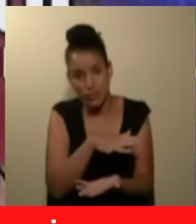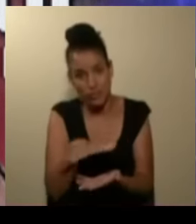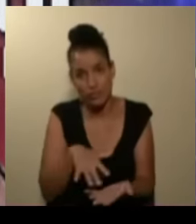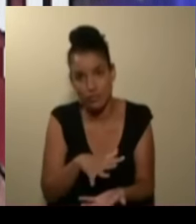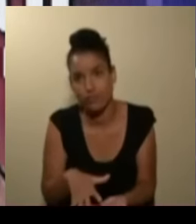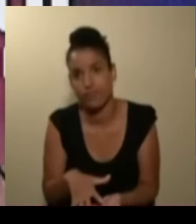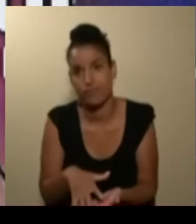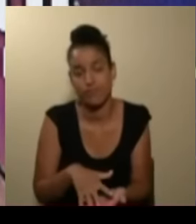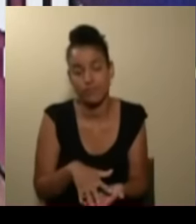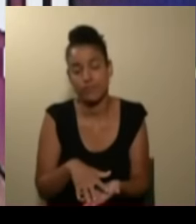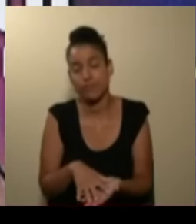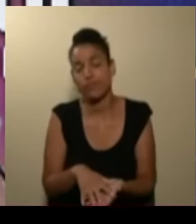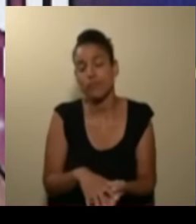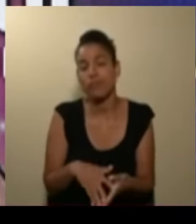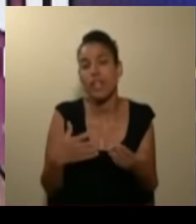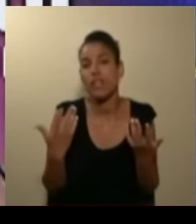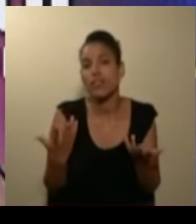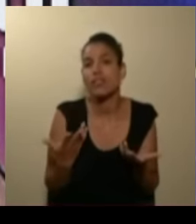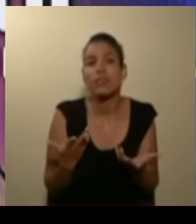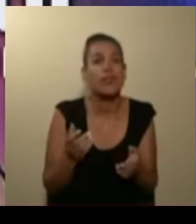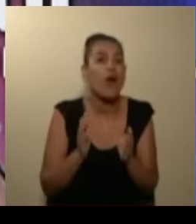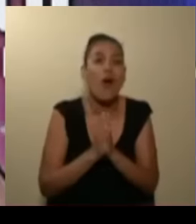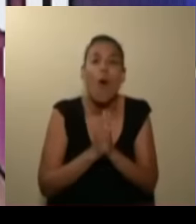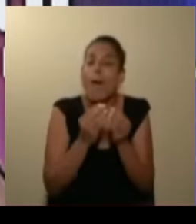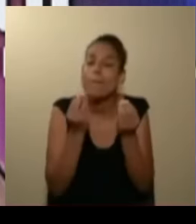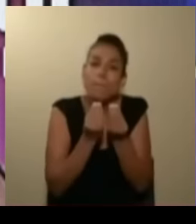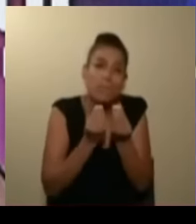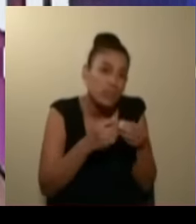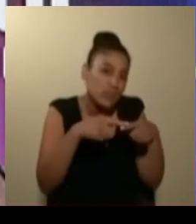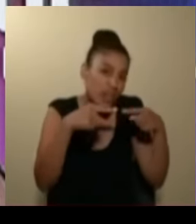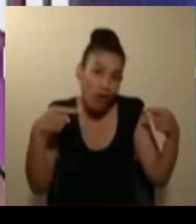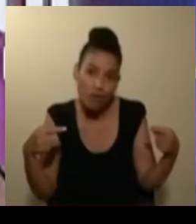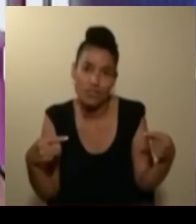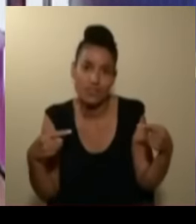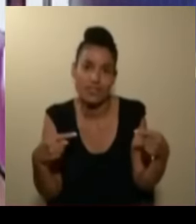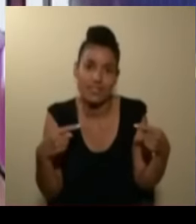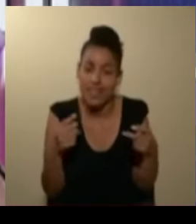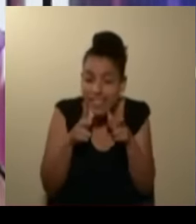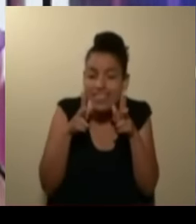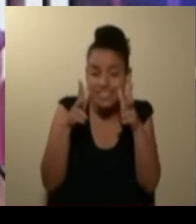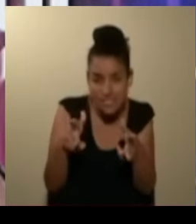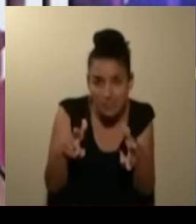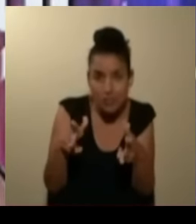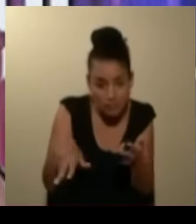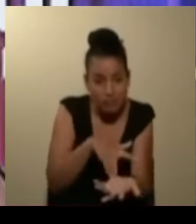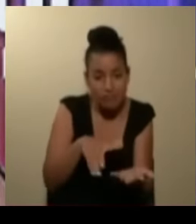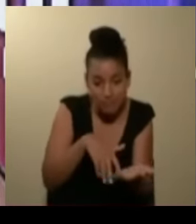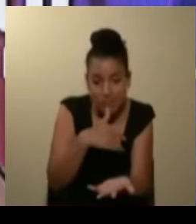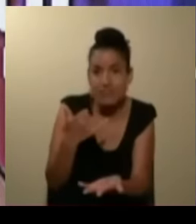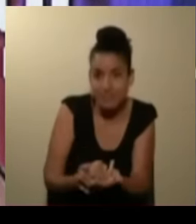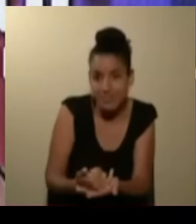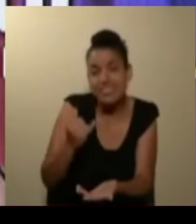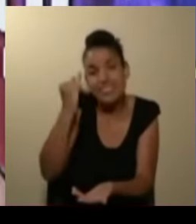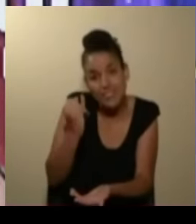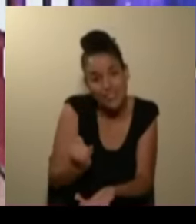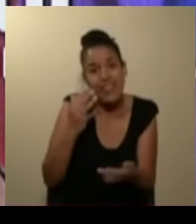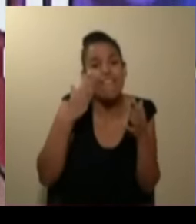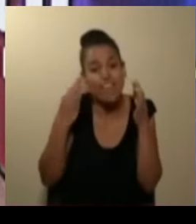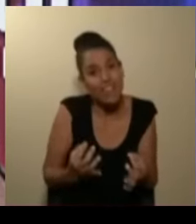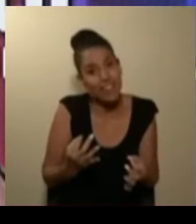del desastre, ¿sí? Pero muchas de las cosas que sí decimos que están pasando y la gente lo